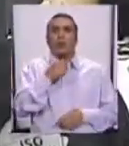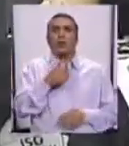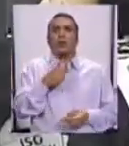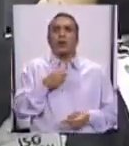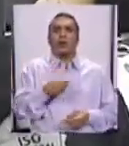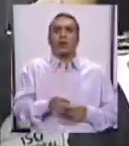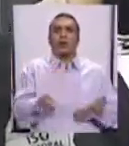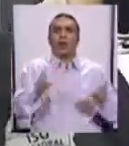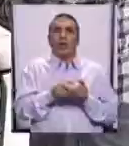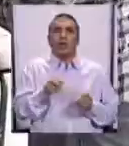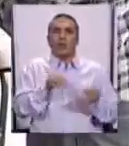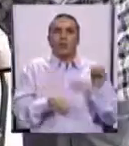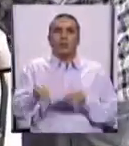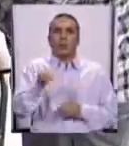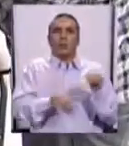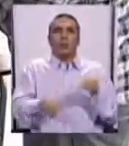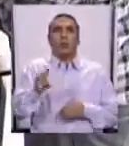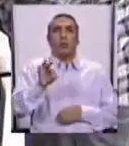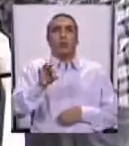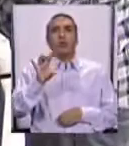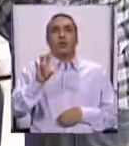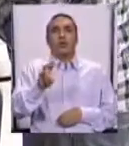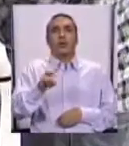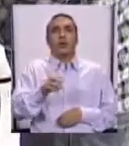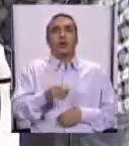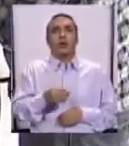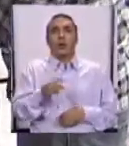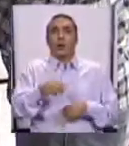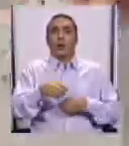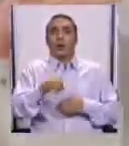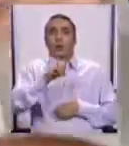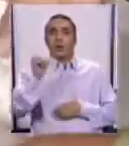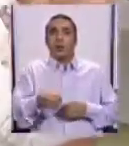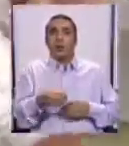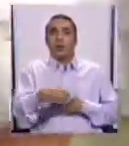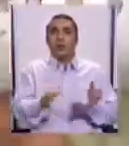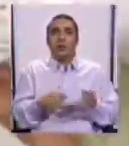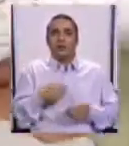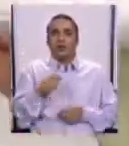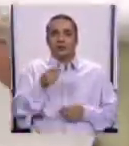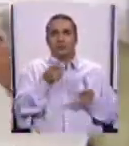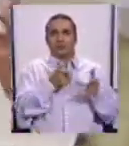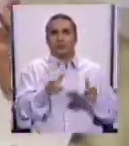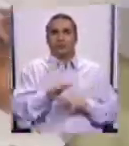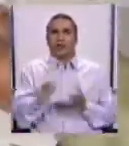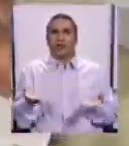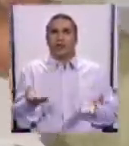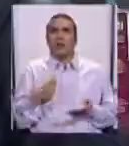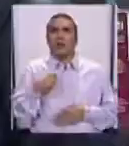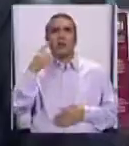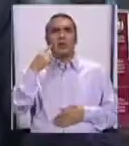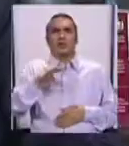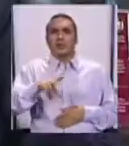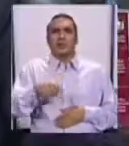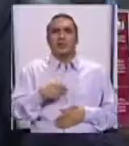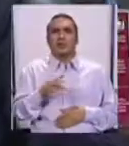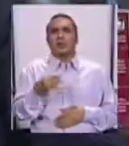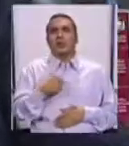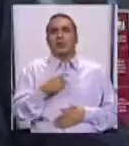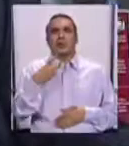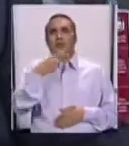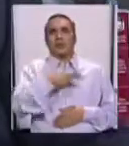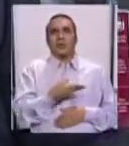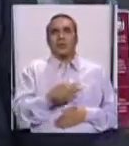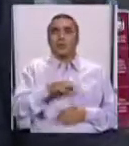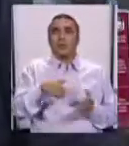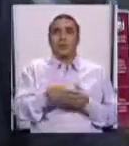el 97% de las mesas estuvieron vigiladas. Duda que con todo este filtro existe un supuesto fraude. Elecciones más